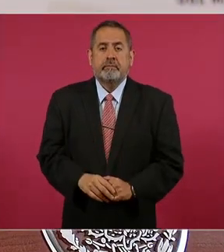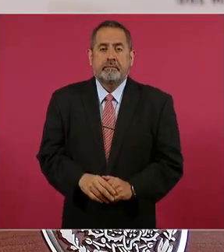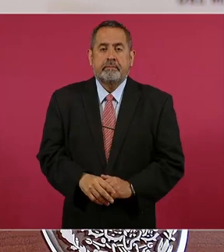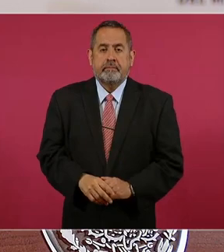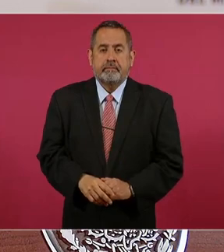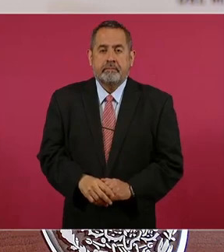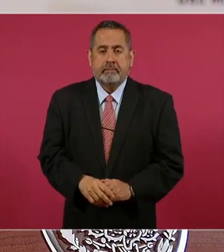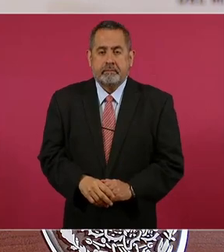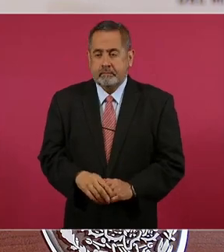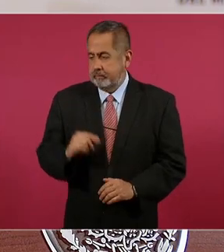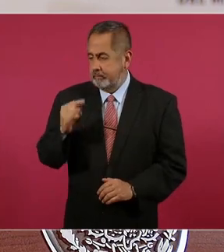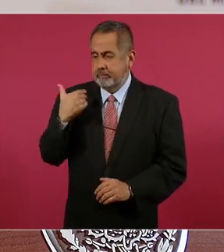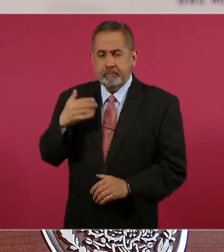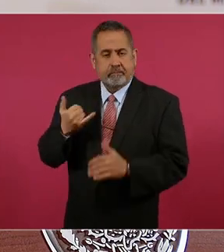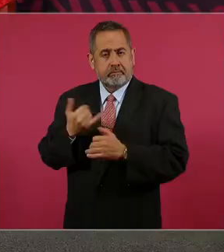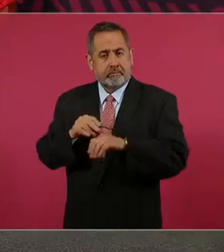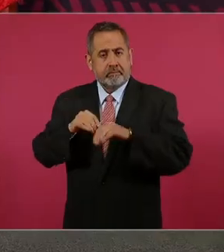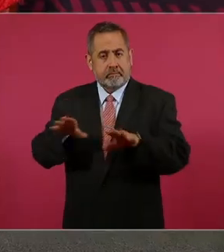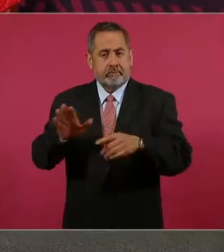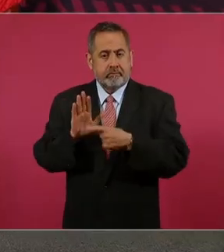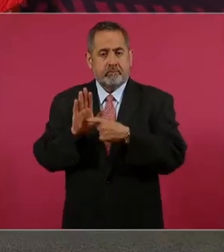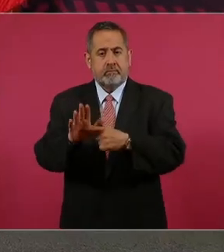en el último dato de febrero